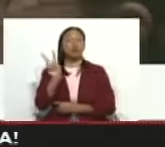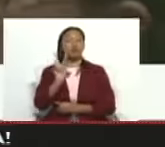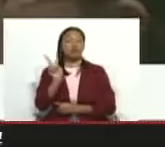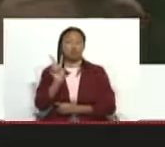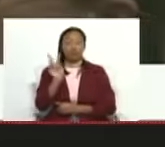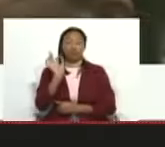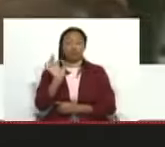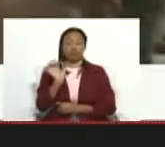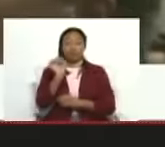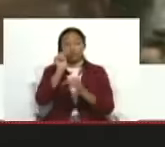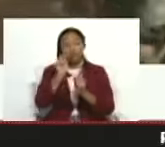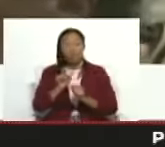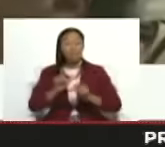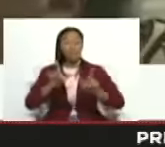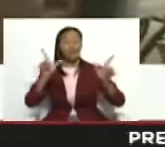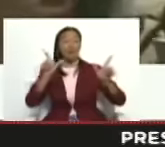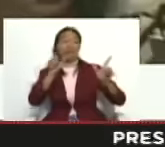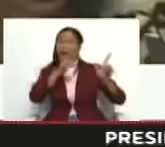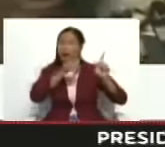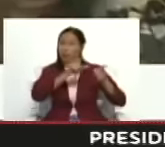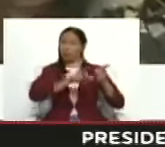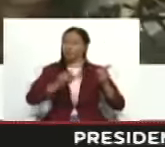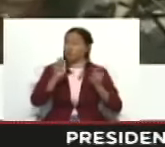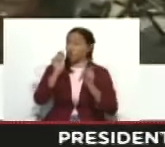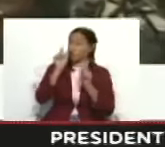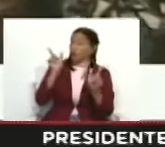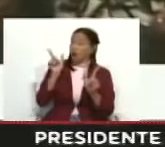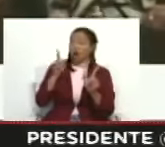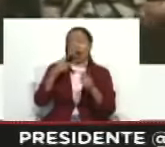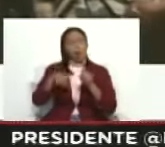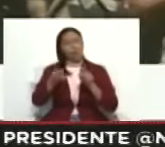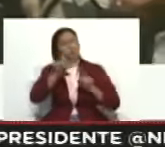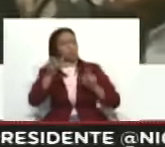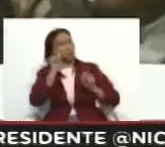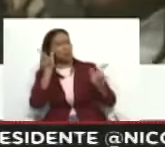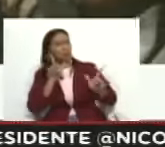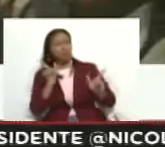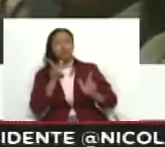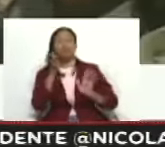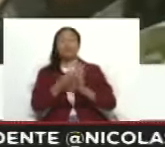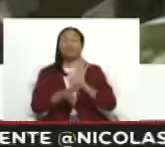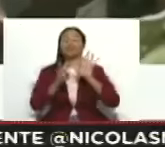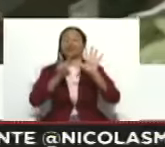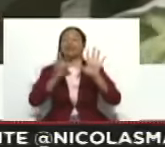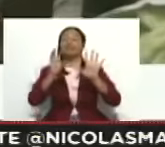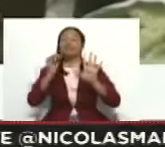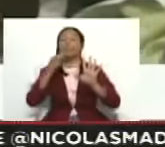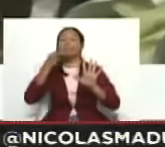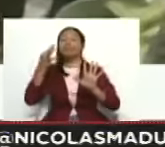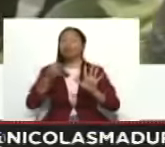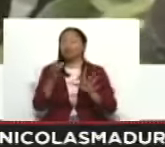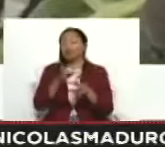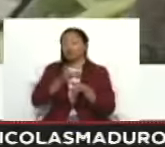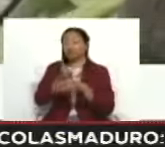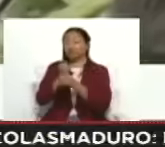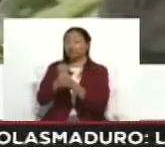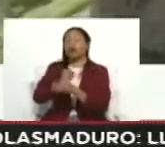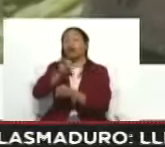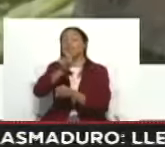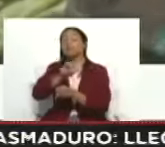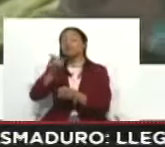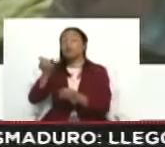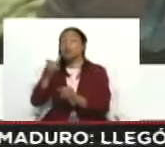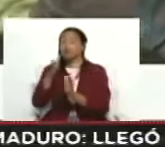sorprendentemente para algunos, para otros no, más del 70% de credibilidad en la gente de cualquier signo político